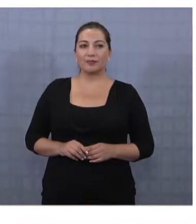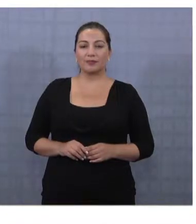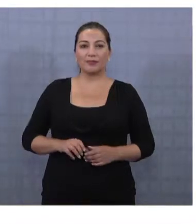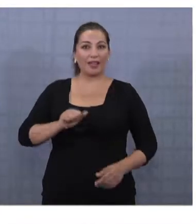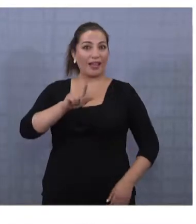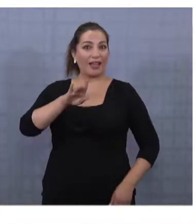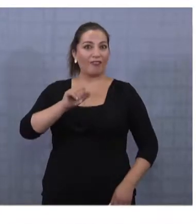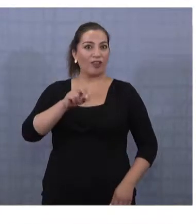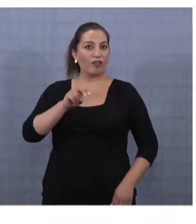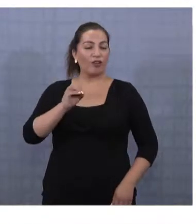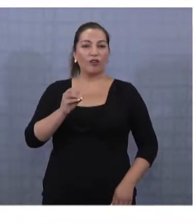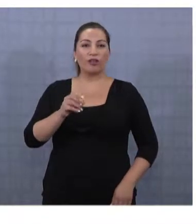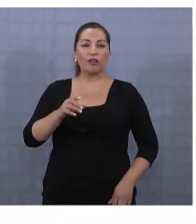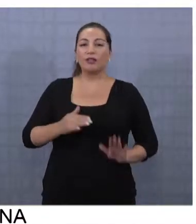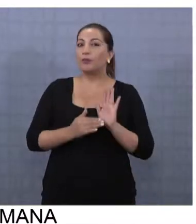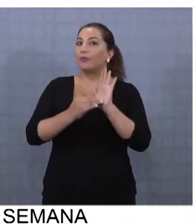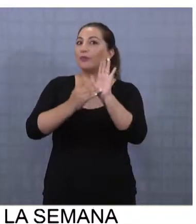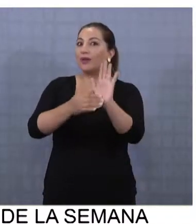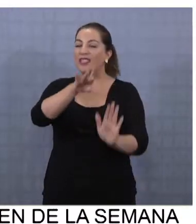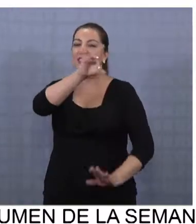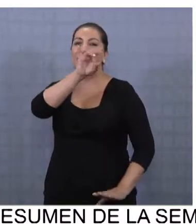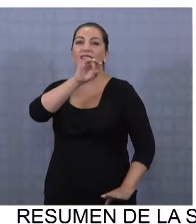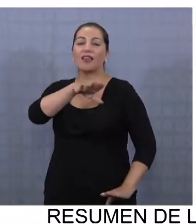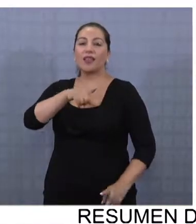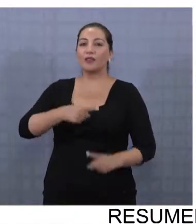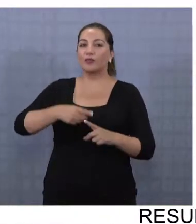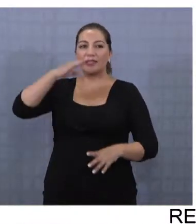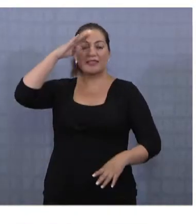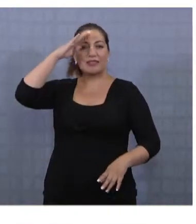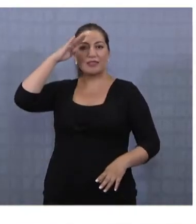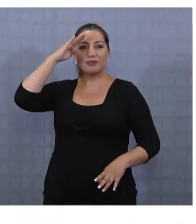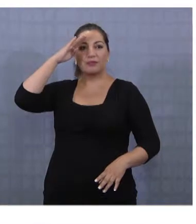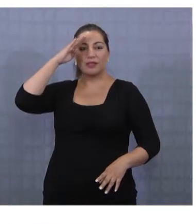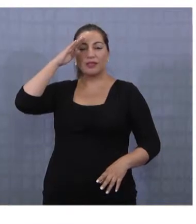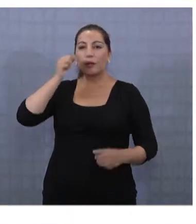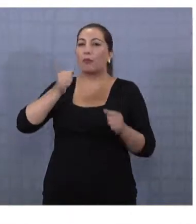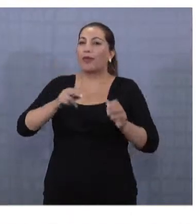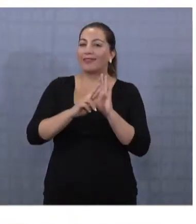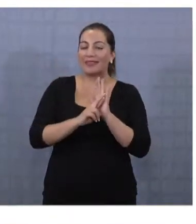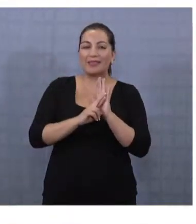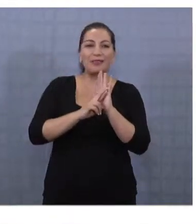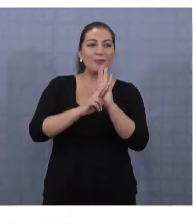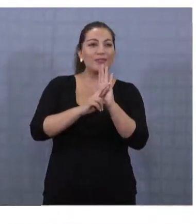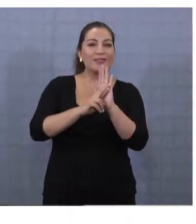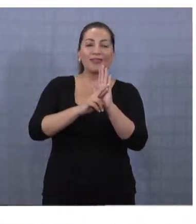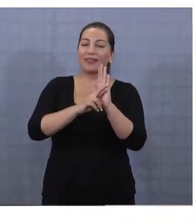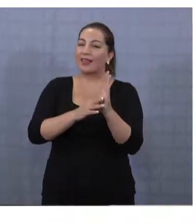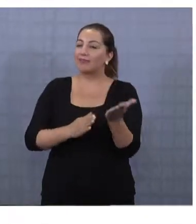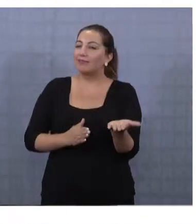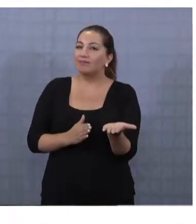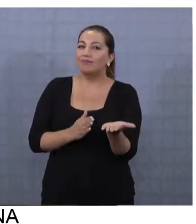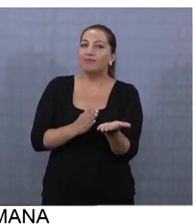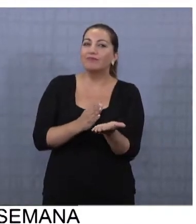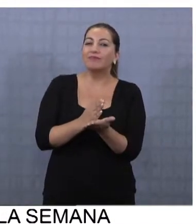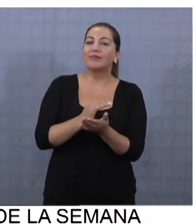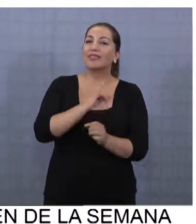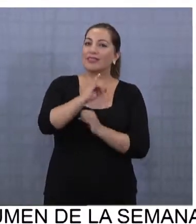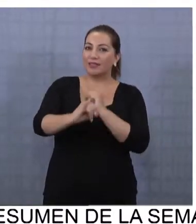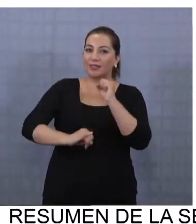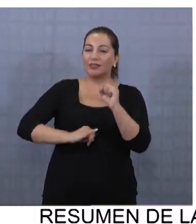Para Álvaro Benítez, lograr exponer en Chile es una experiencia que podría representarle el inicio de la